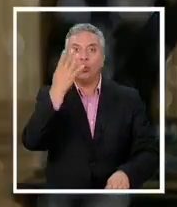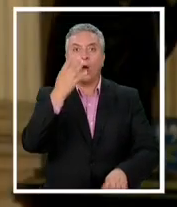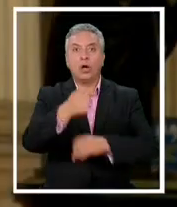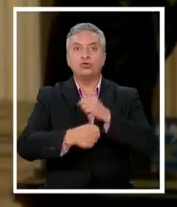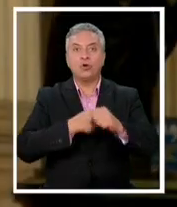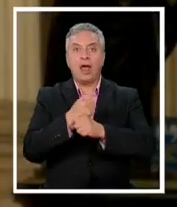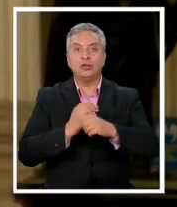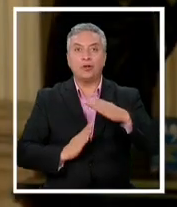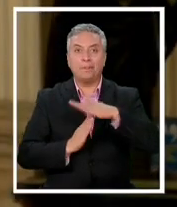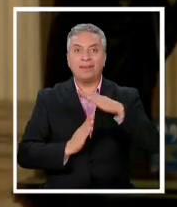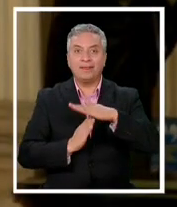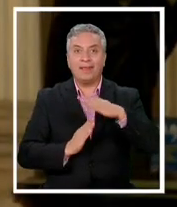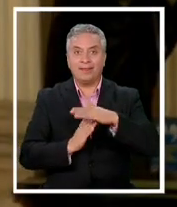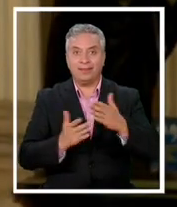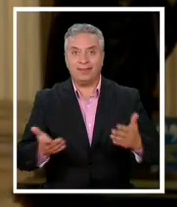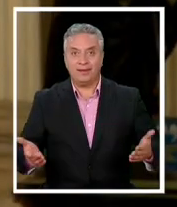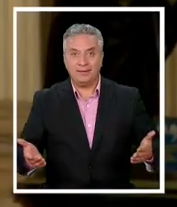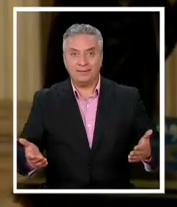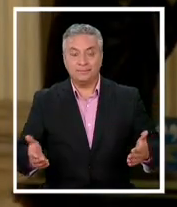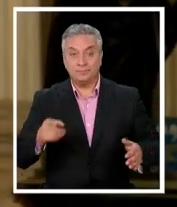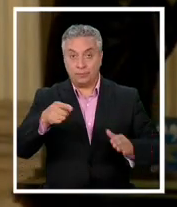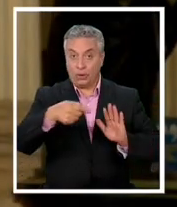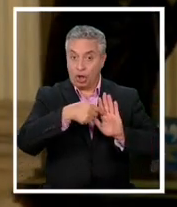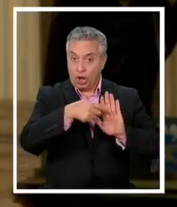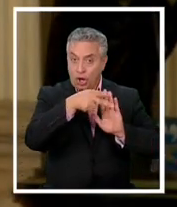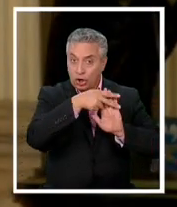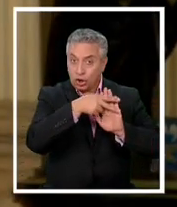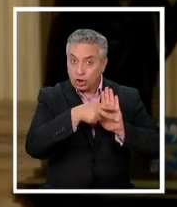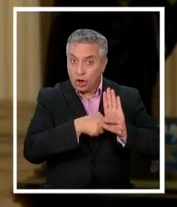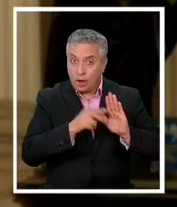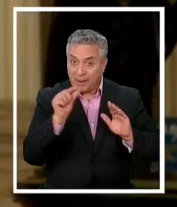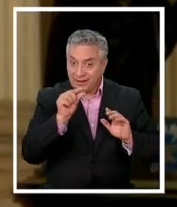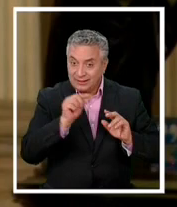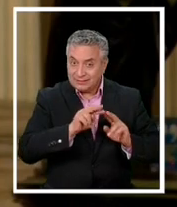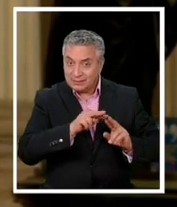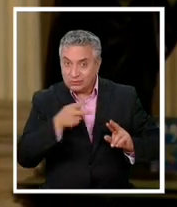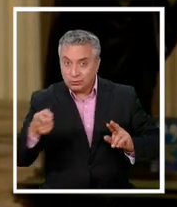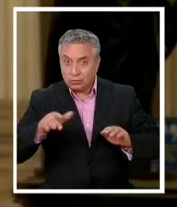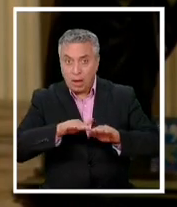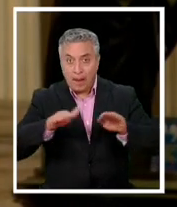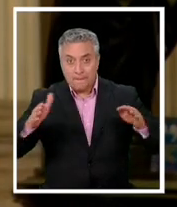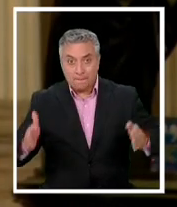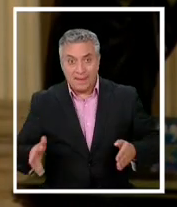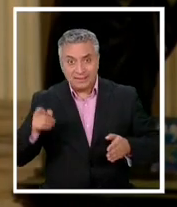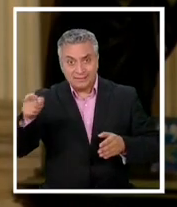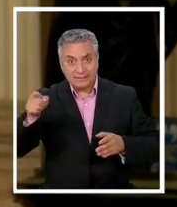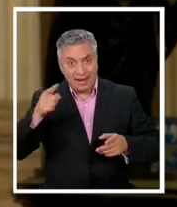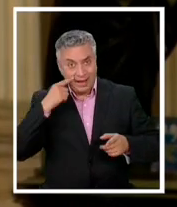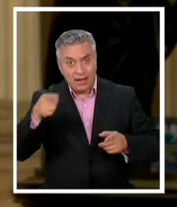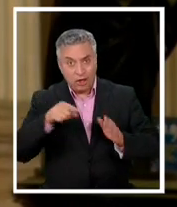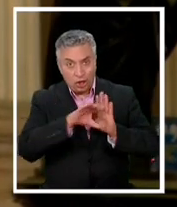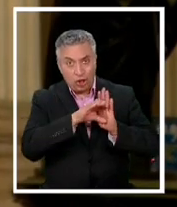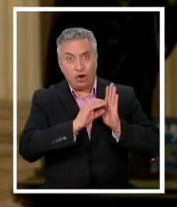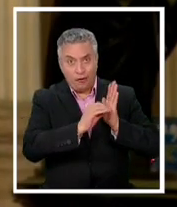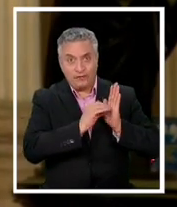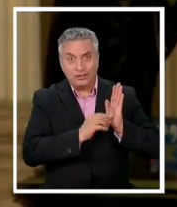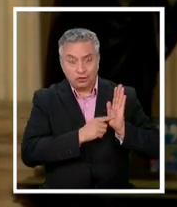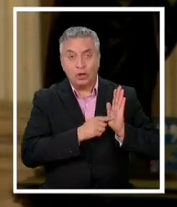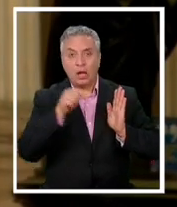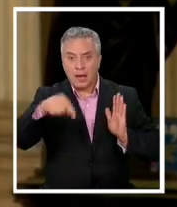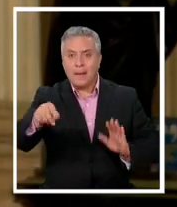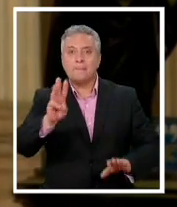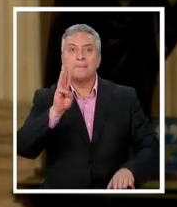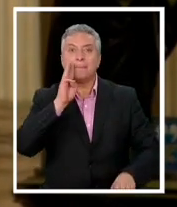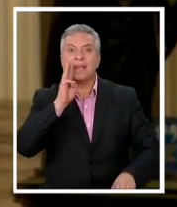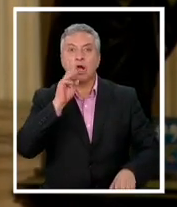pendientes. Y a propósito de las normas transitorias, la mesa directiva de la Convención Constitucional informó que a partir de este miércoles va a comenzar una serie